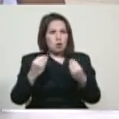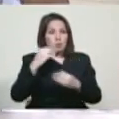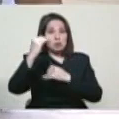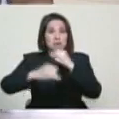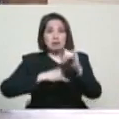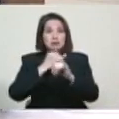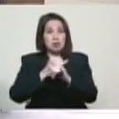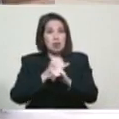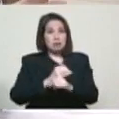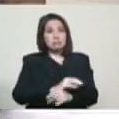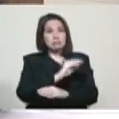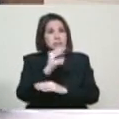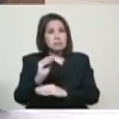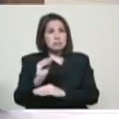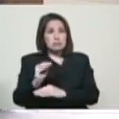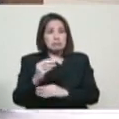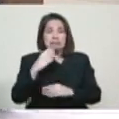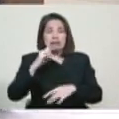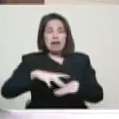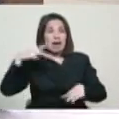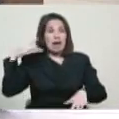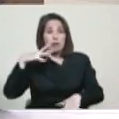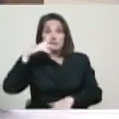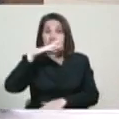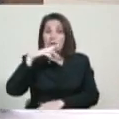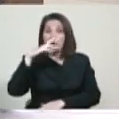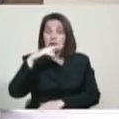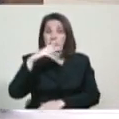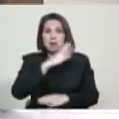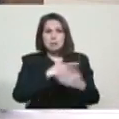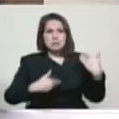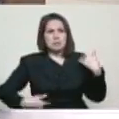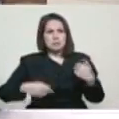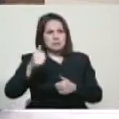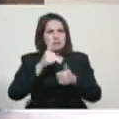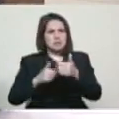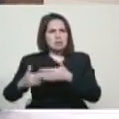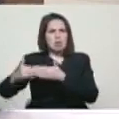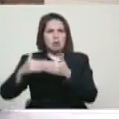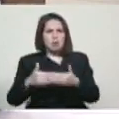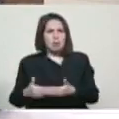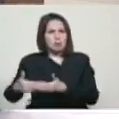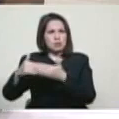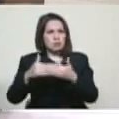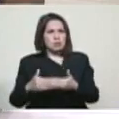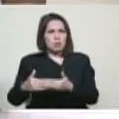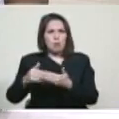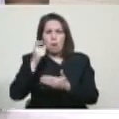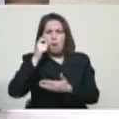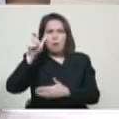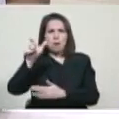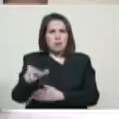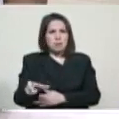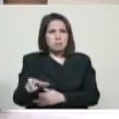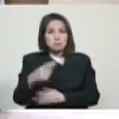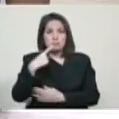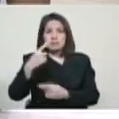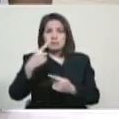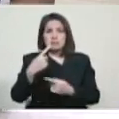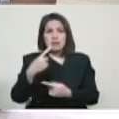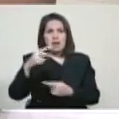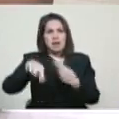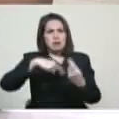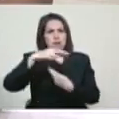internacional sobre las recientes y graves declaraciones del vicepresidente de Estados Unidos, Mike Pence, quien aseguró que la